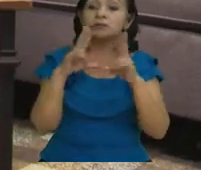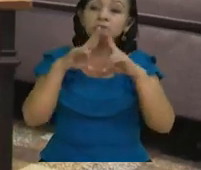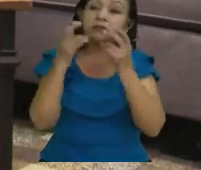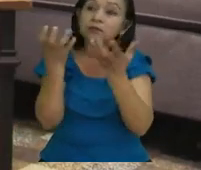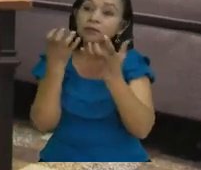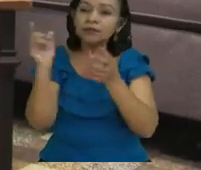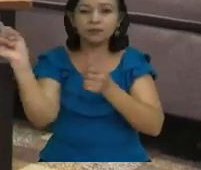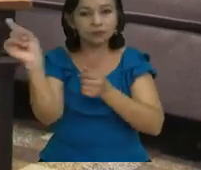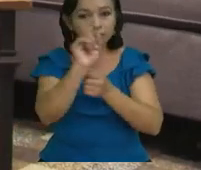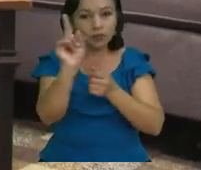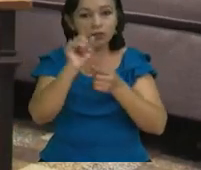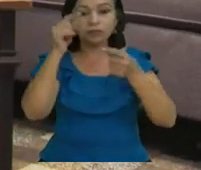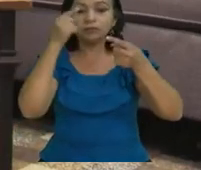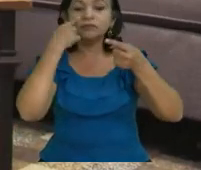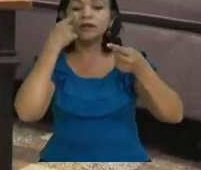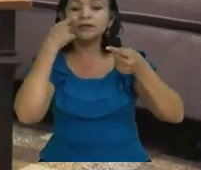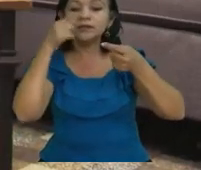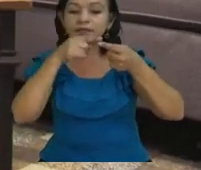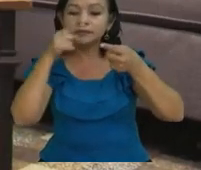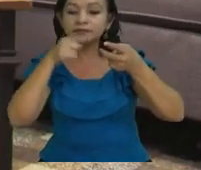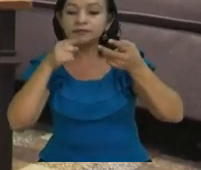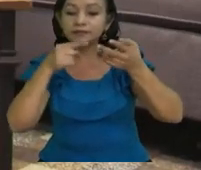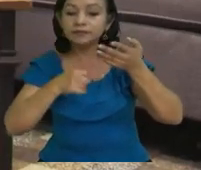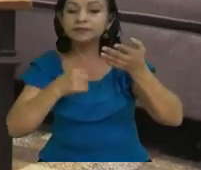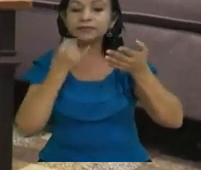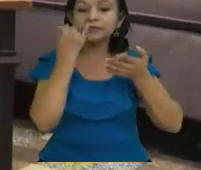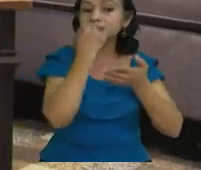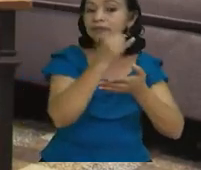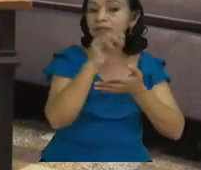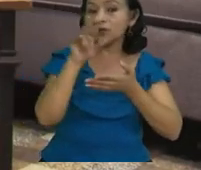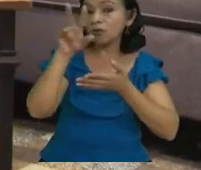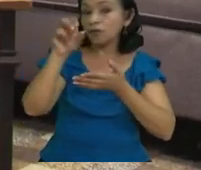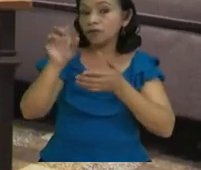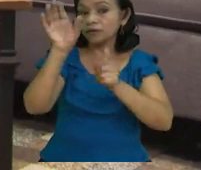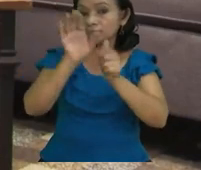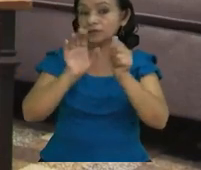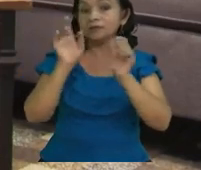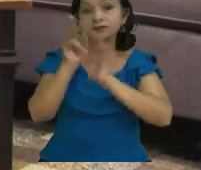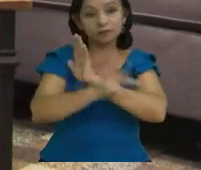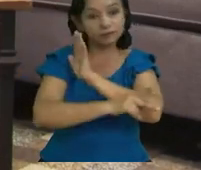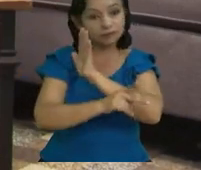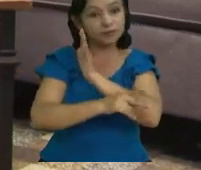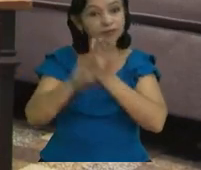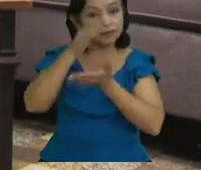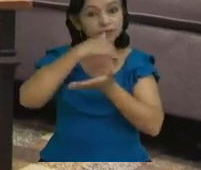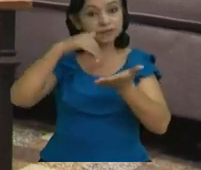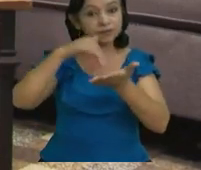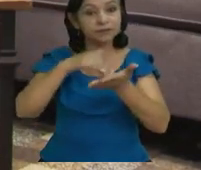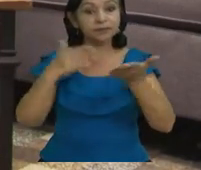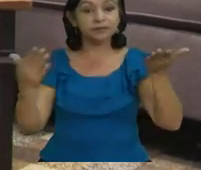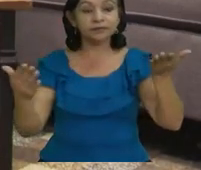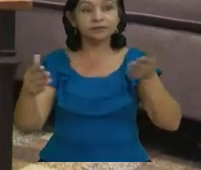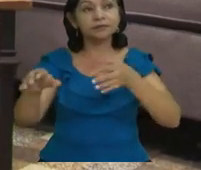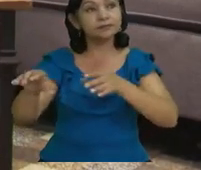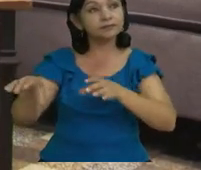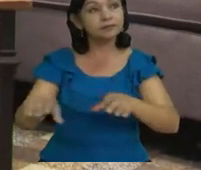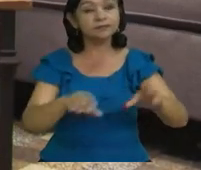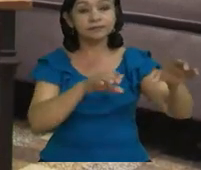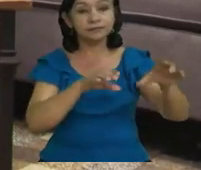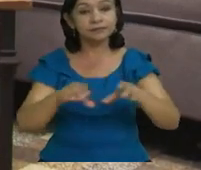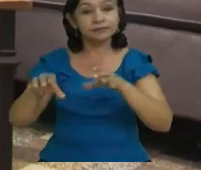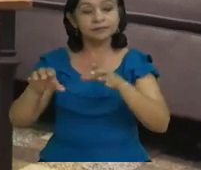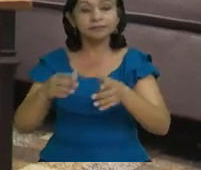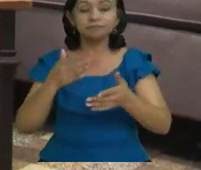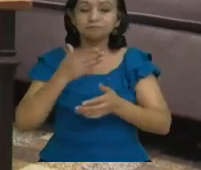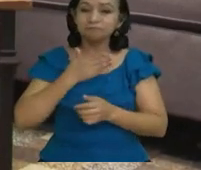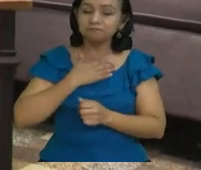que hay criterios bastante técnicos de por medio previo a la selección de cada país sede. Y en esa dinámica, compañera, de mi